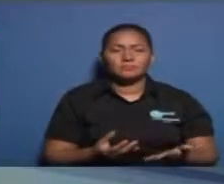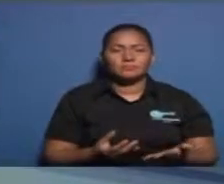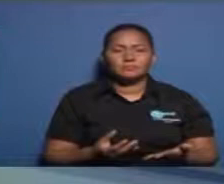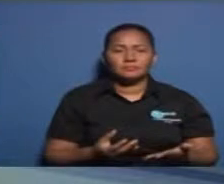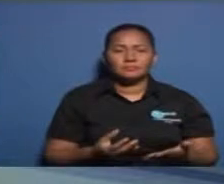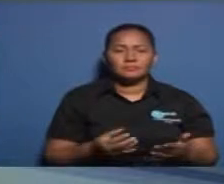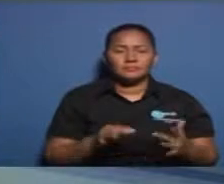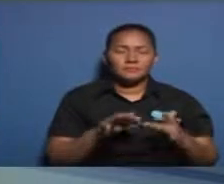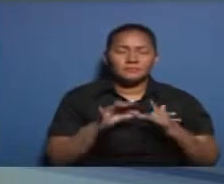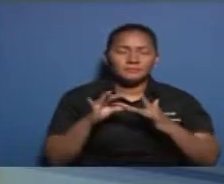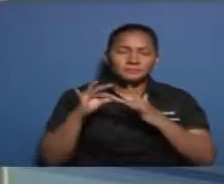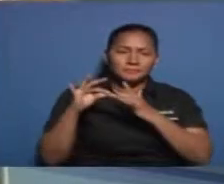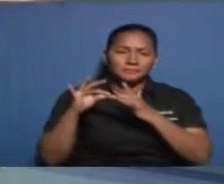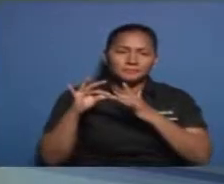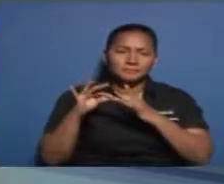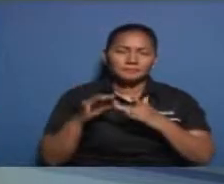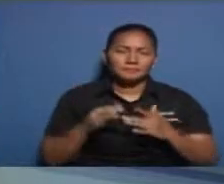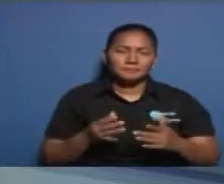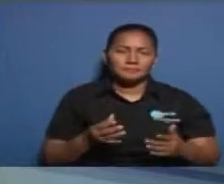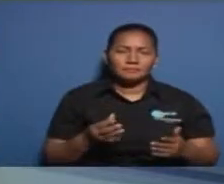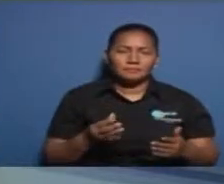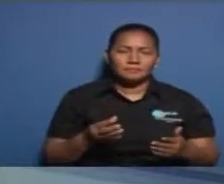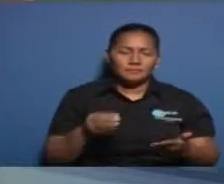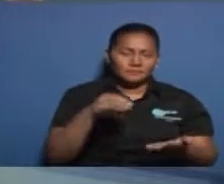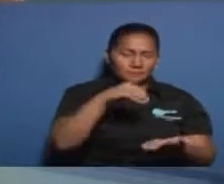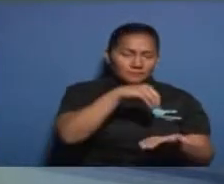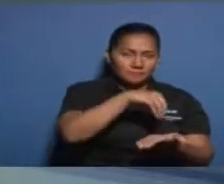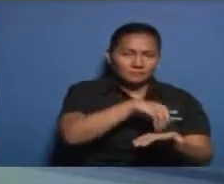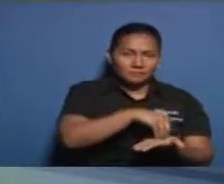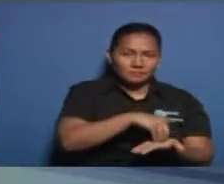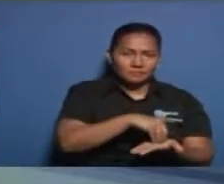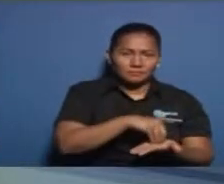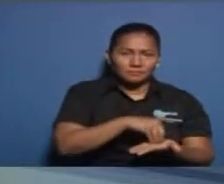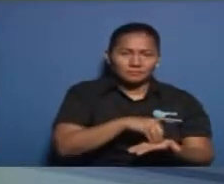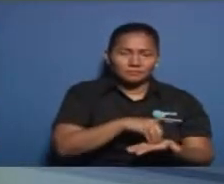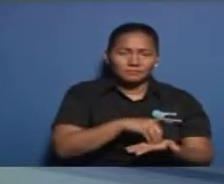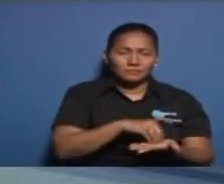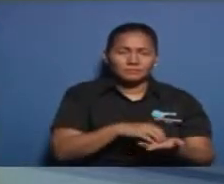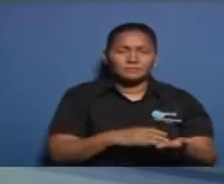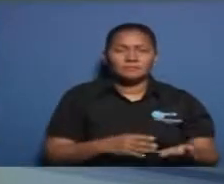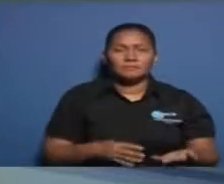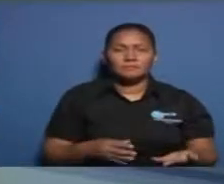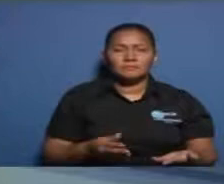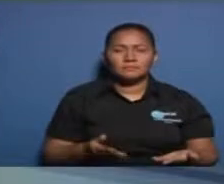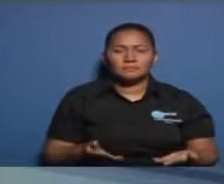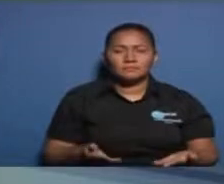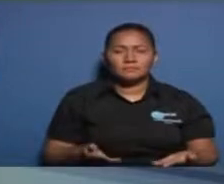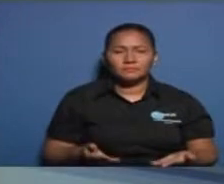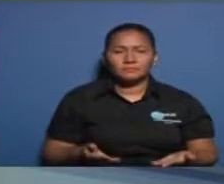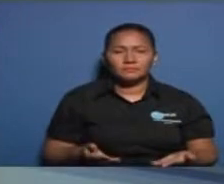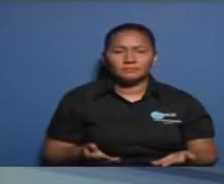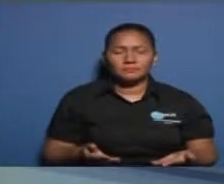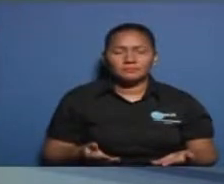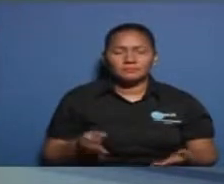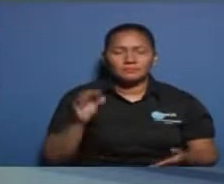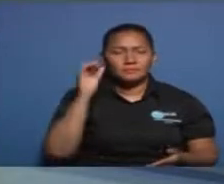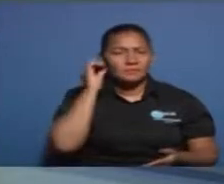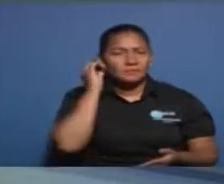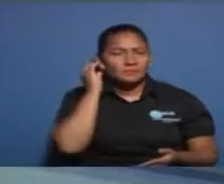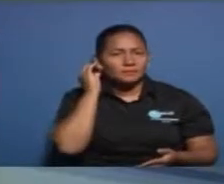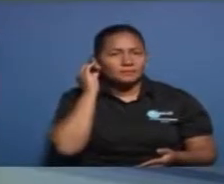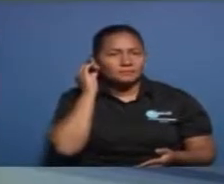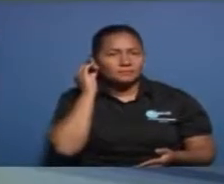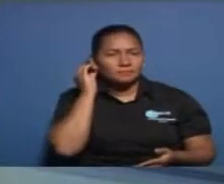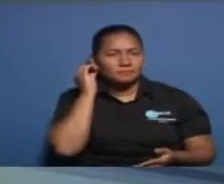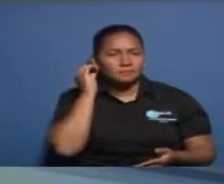el centro el corazón de la teoría económica es el hombre económico de adam smith la mujer no sale por